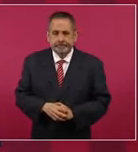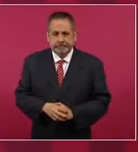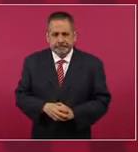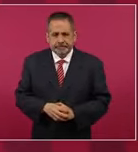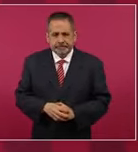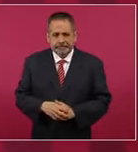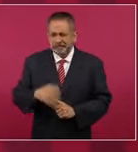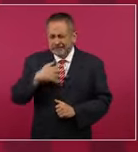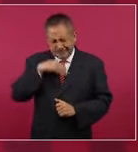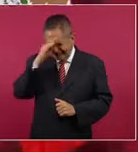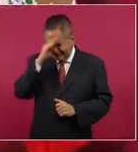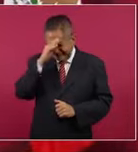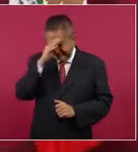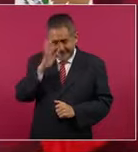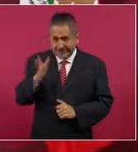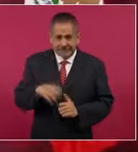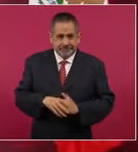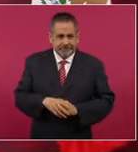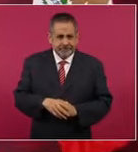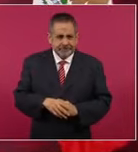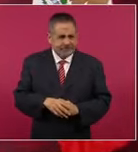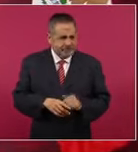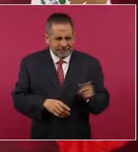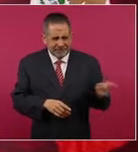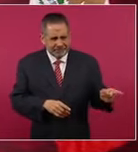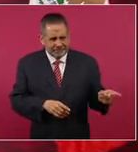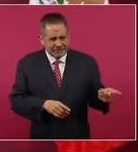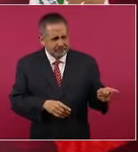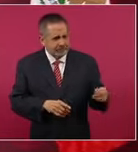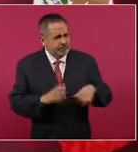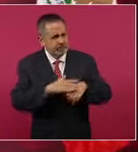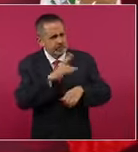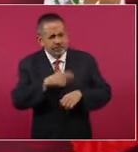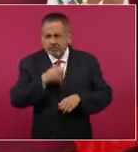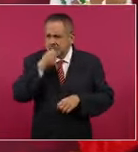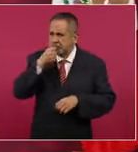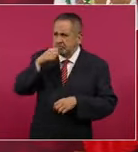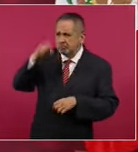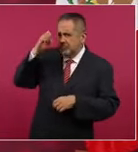Para empezar, ¿por qué no darle a los adultos mayores?